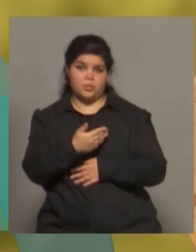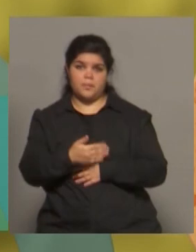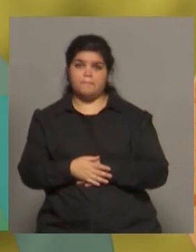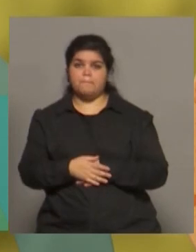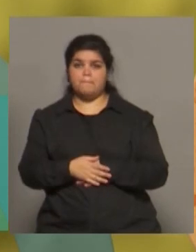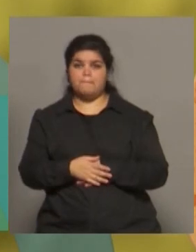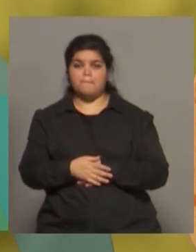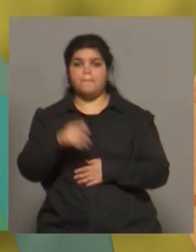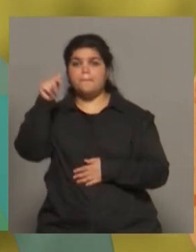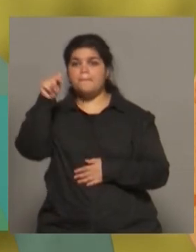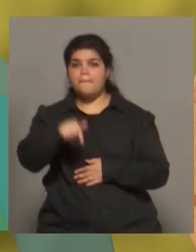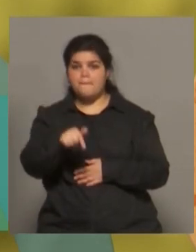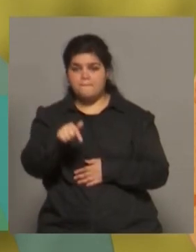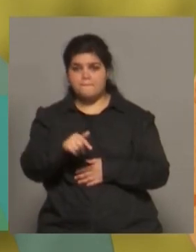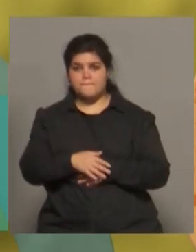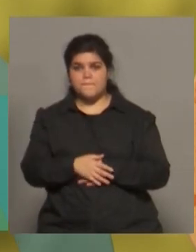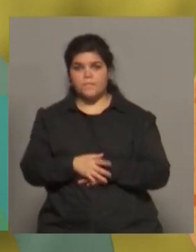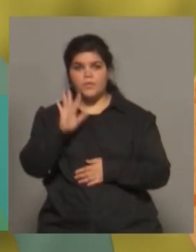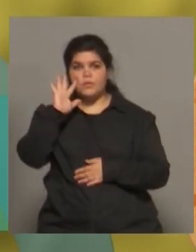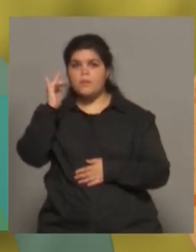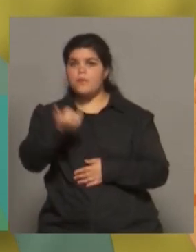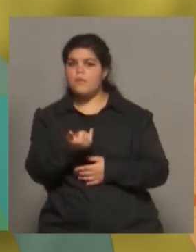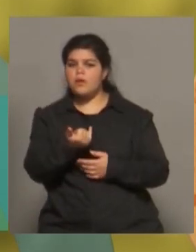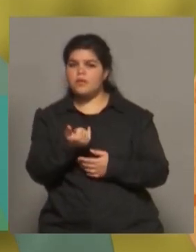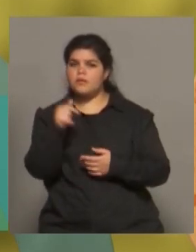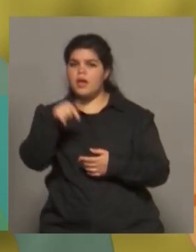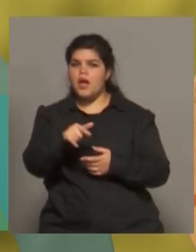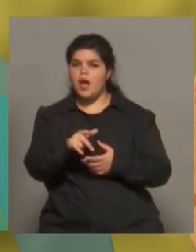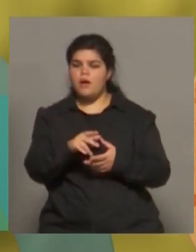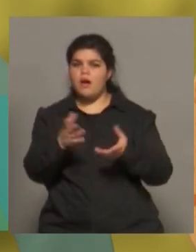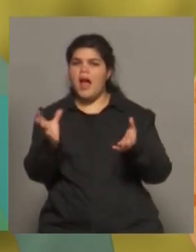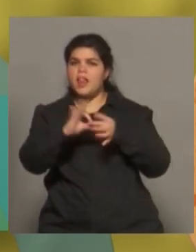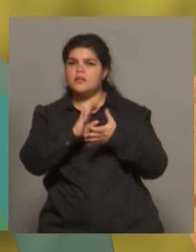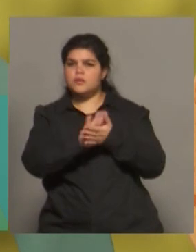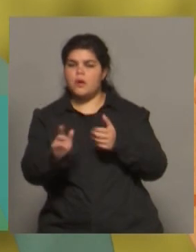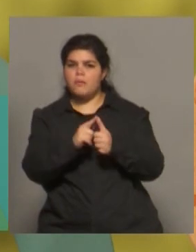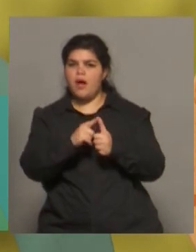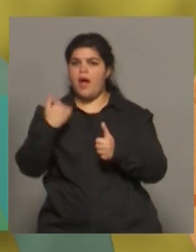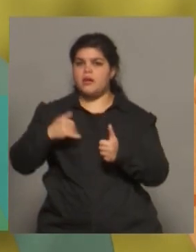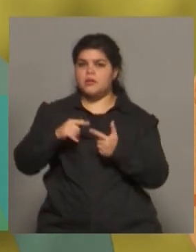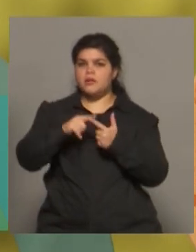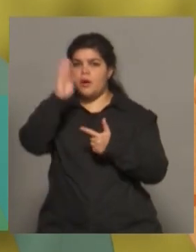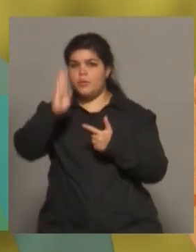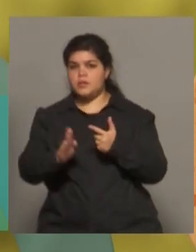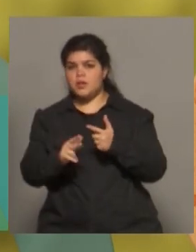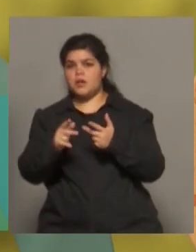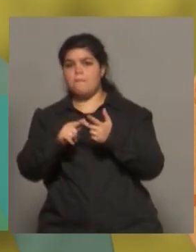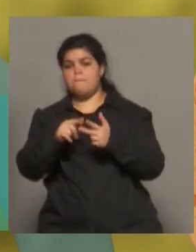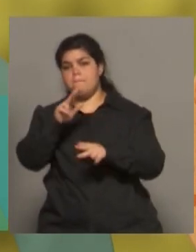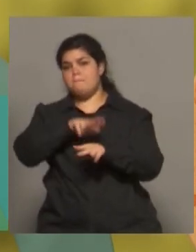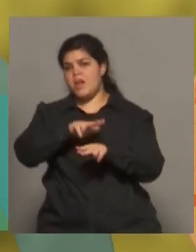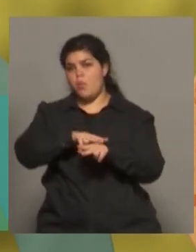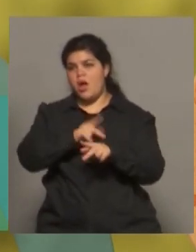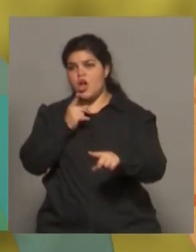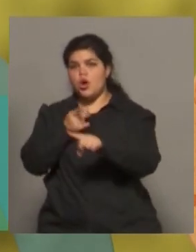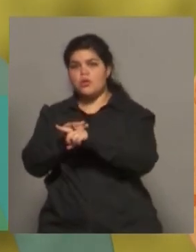Y hoy por hoy vemos que hay una nueva Triple Alianza, que es de Argentina, Brasil, bueno, y Paraguay esta vez, contra